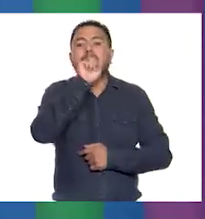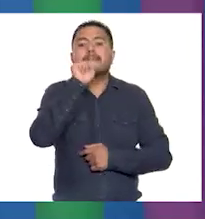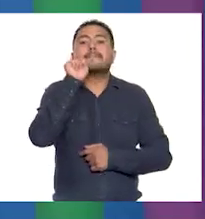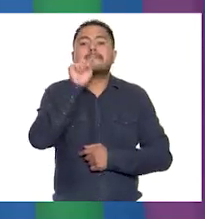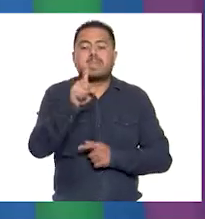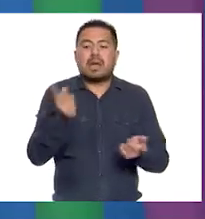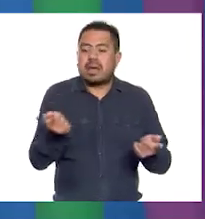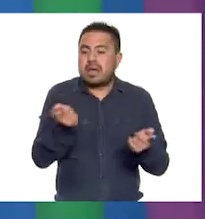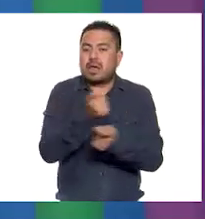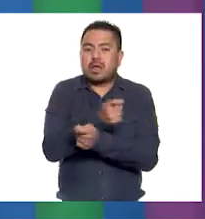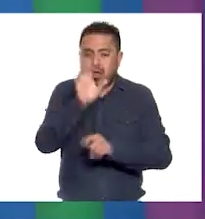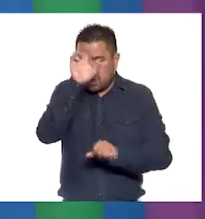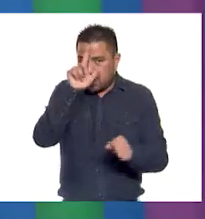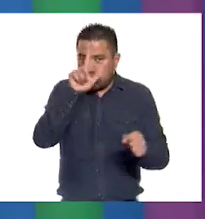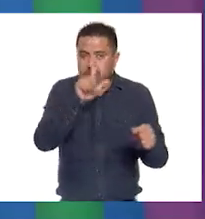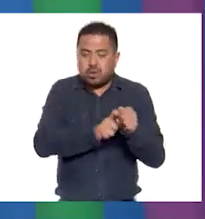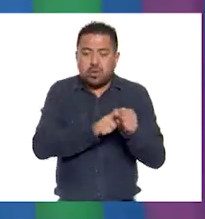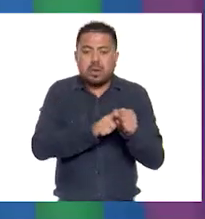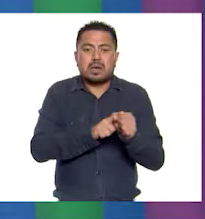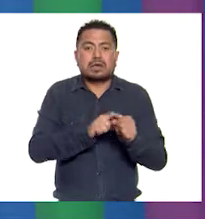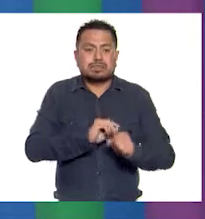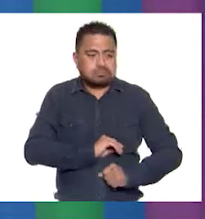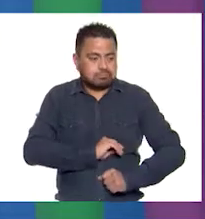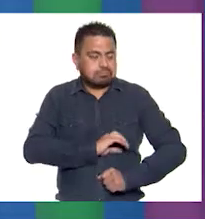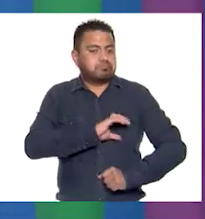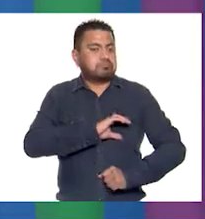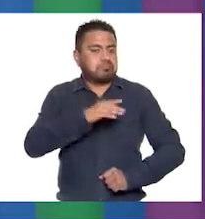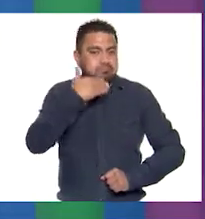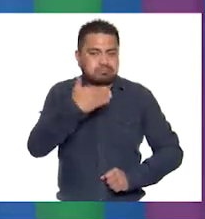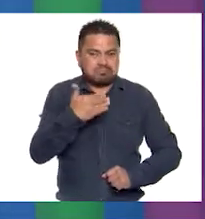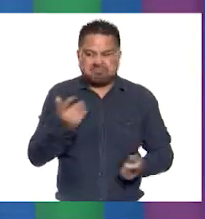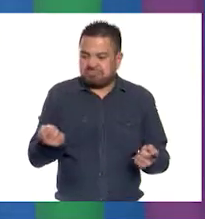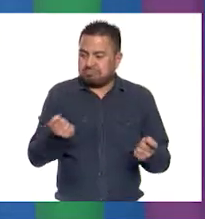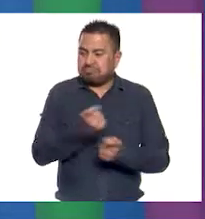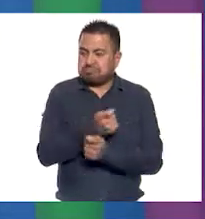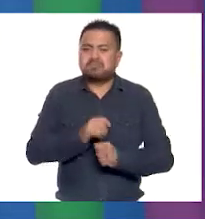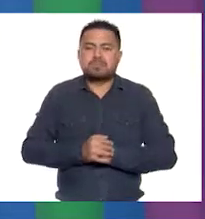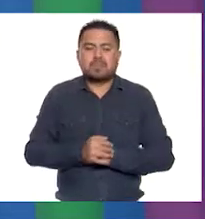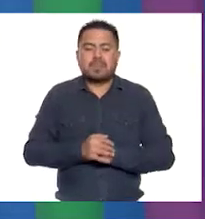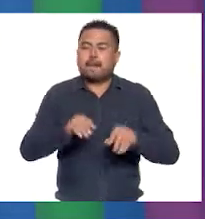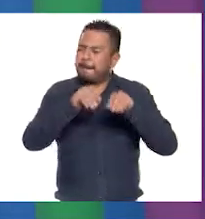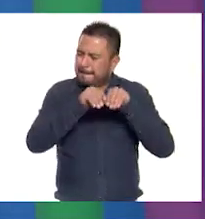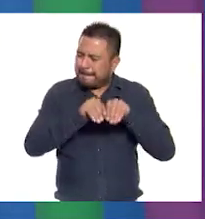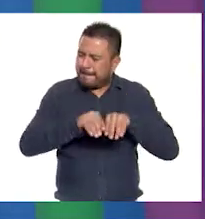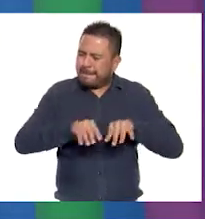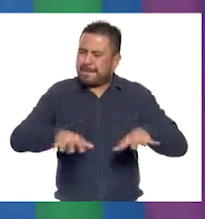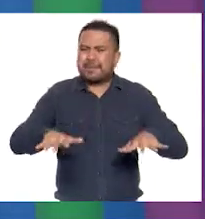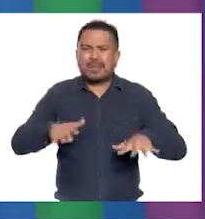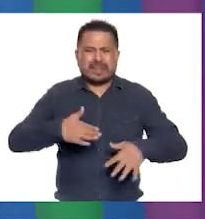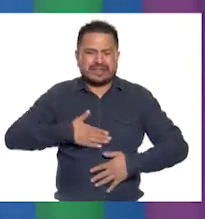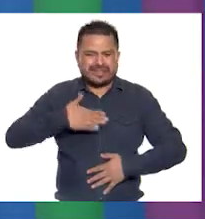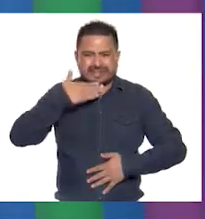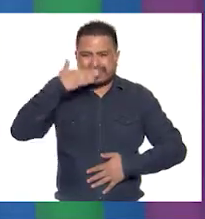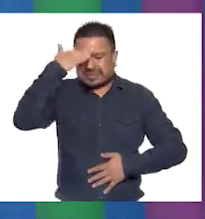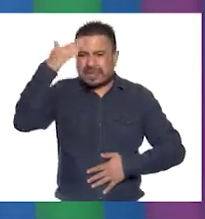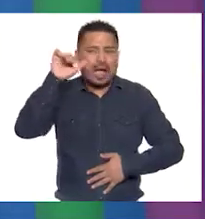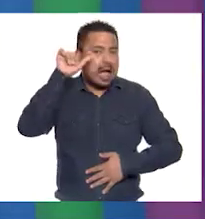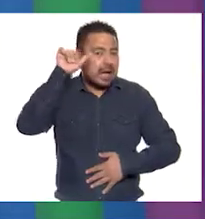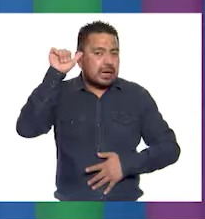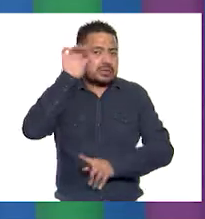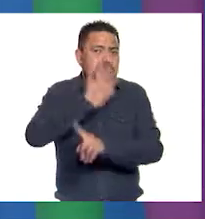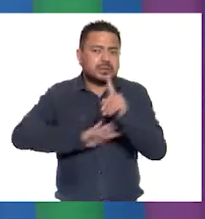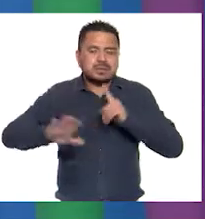produce intercambios culturales y enriquecimientos mutuos. La expansión de los musulmanes por